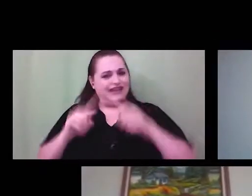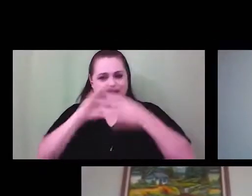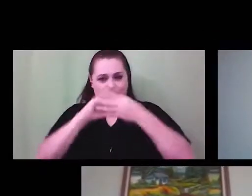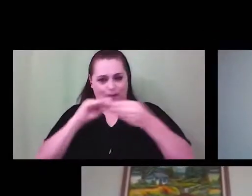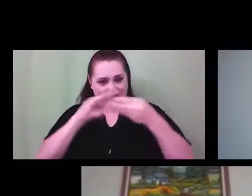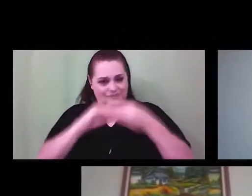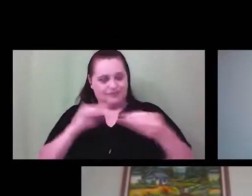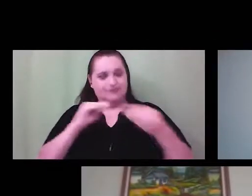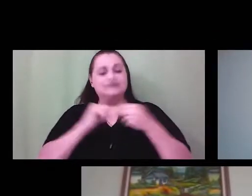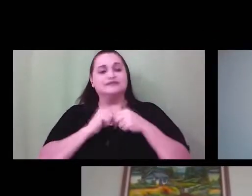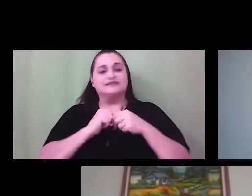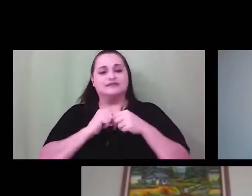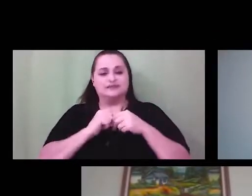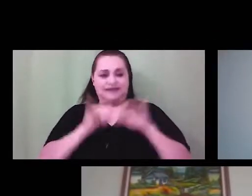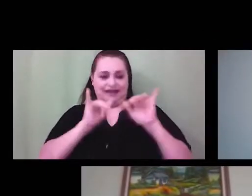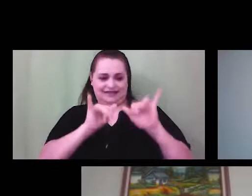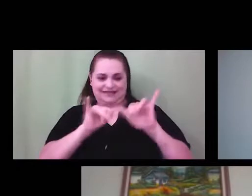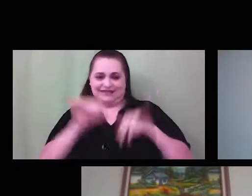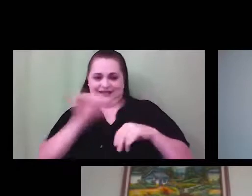comentarios así.